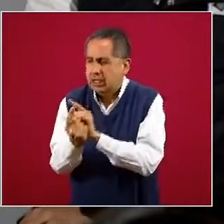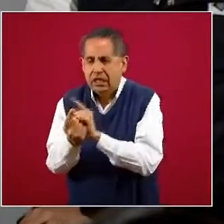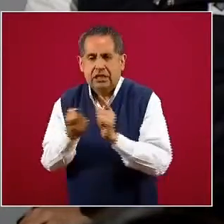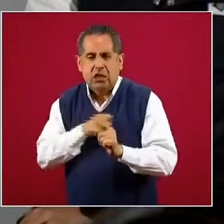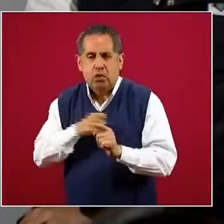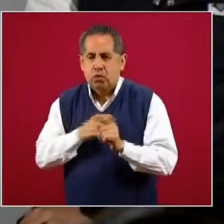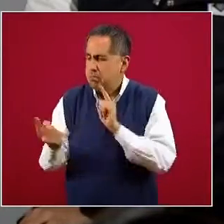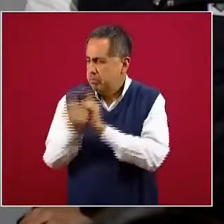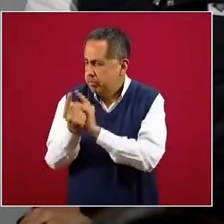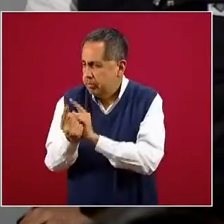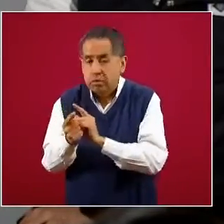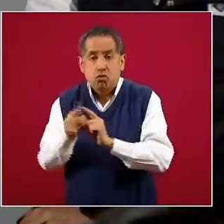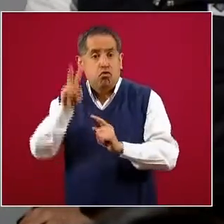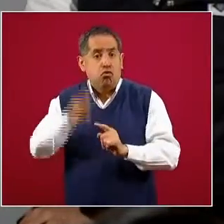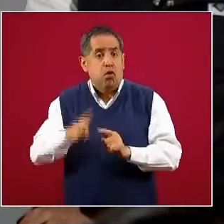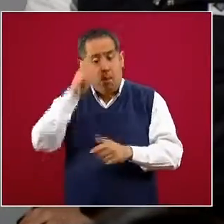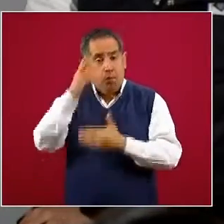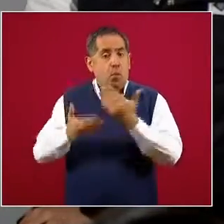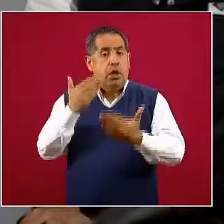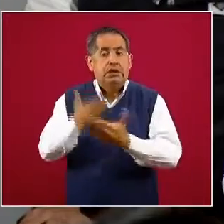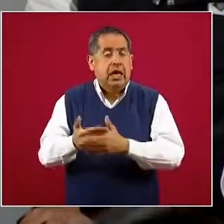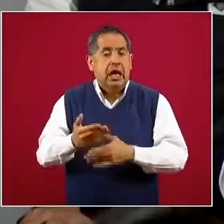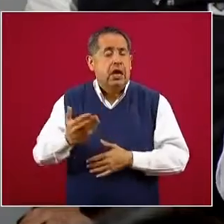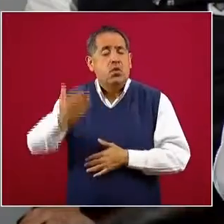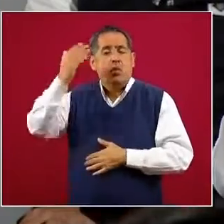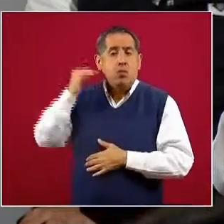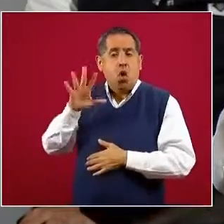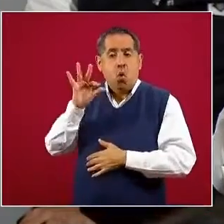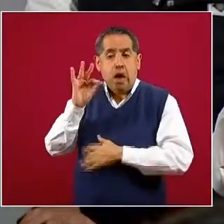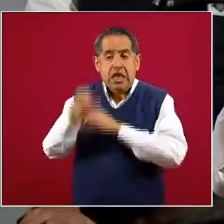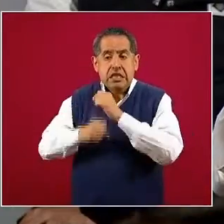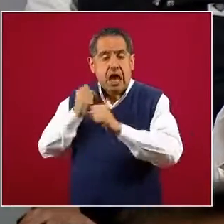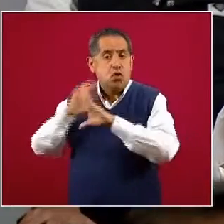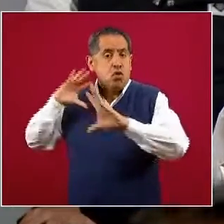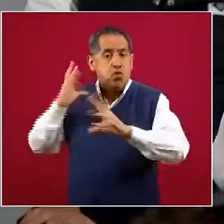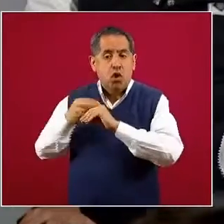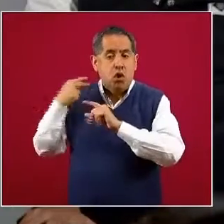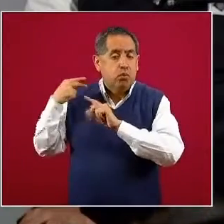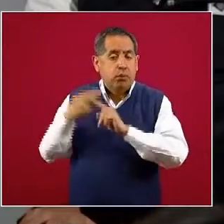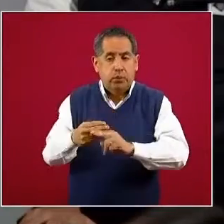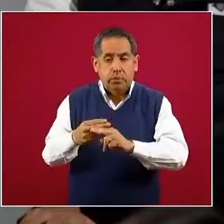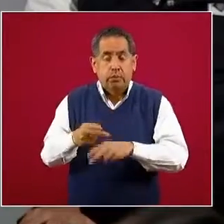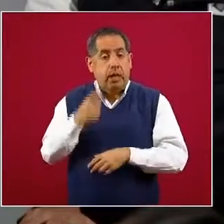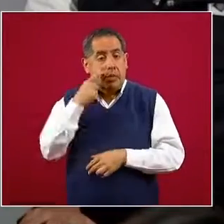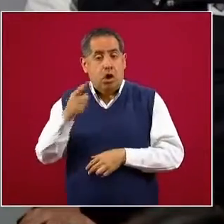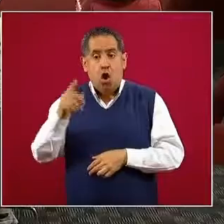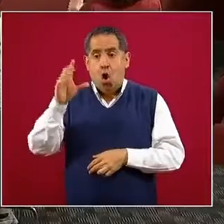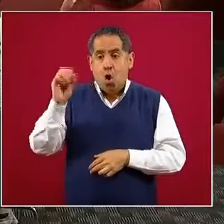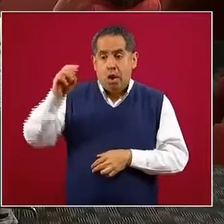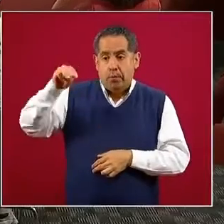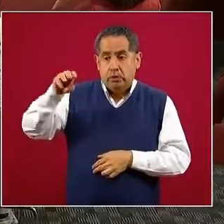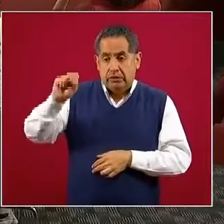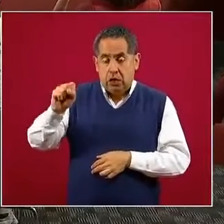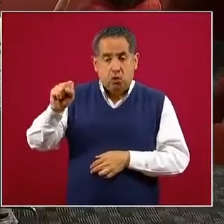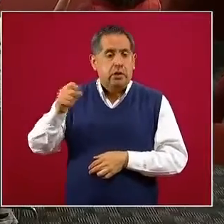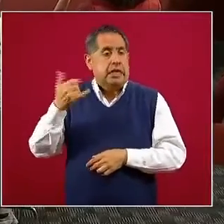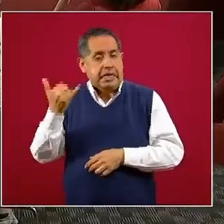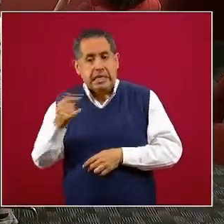construida. Yo sé que es parte del oficio periodístico hacer una afirmación, no necesariamente con evidencia, para ver qué